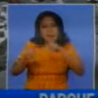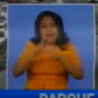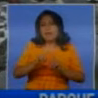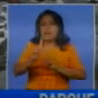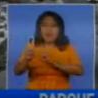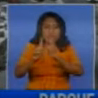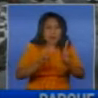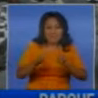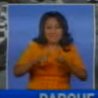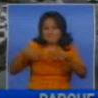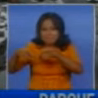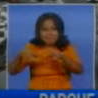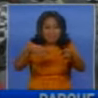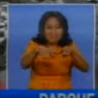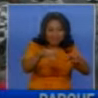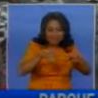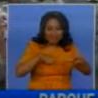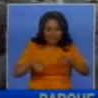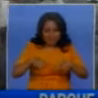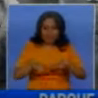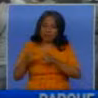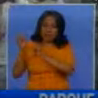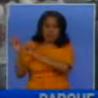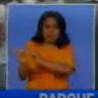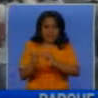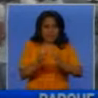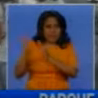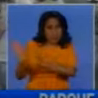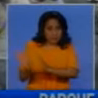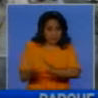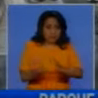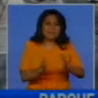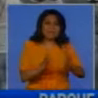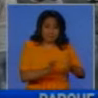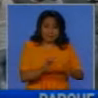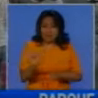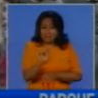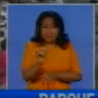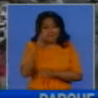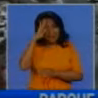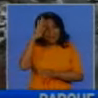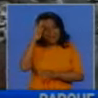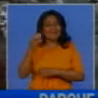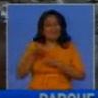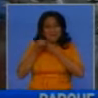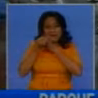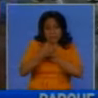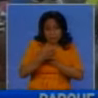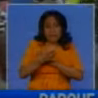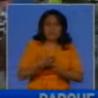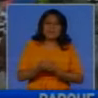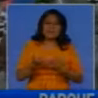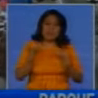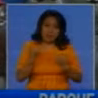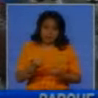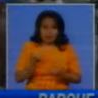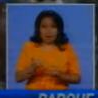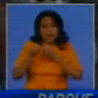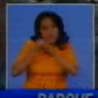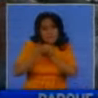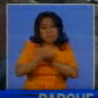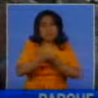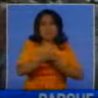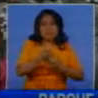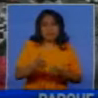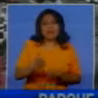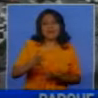distintas localidades en orden, paulatinamente, como bien lo ha dicho la Policía Nacional. Y por eso también les preparamos a continuación un siguiente informe